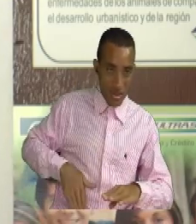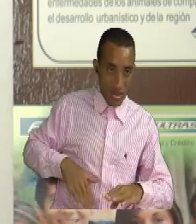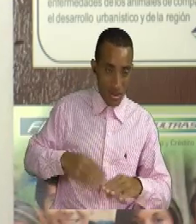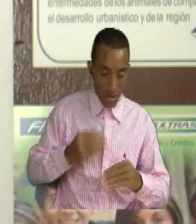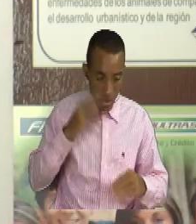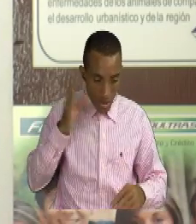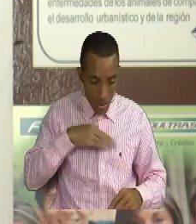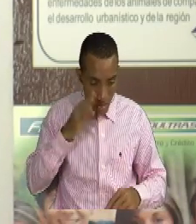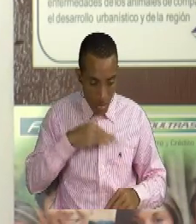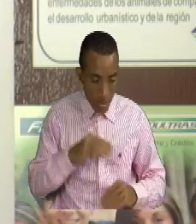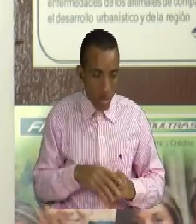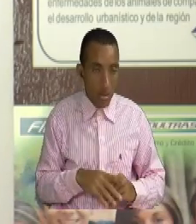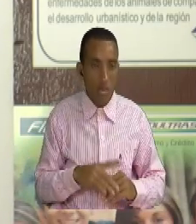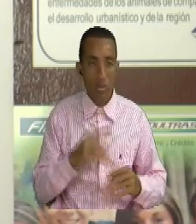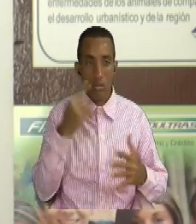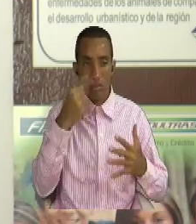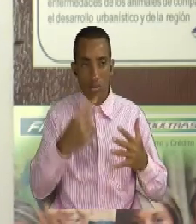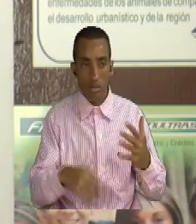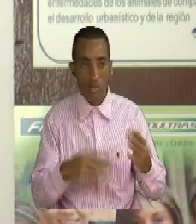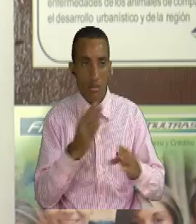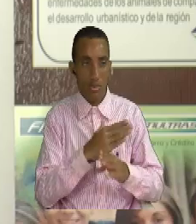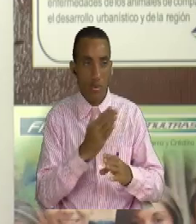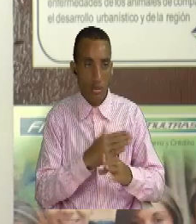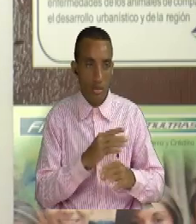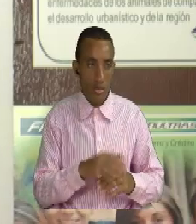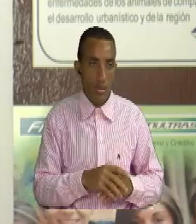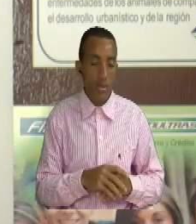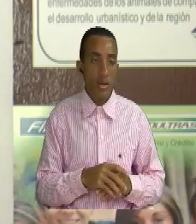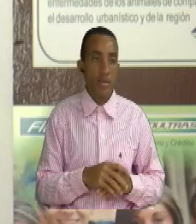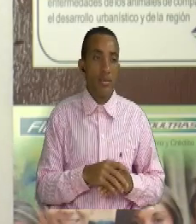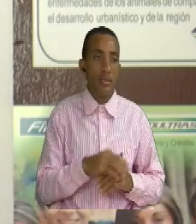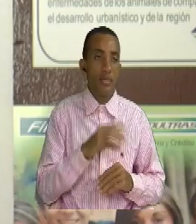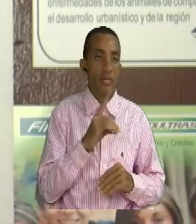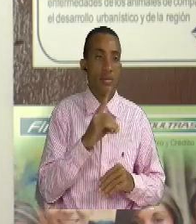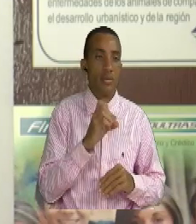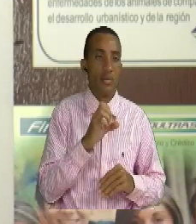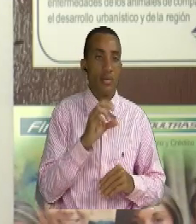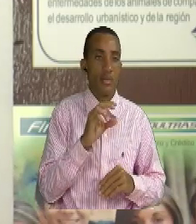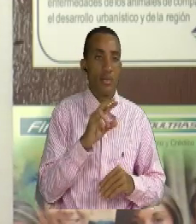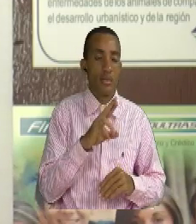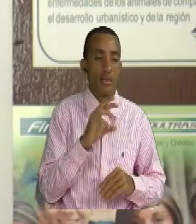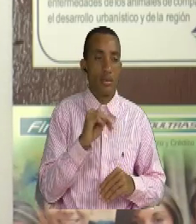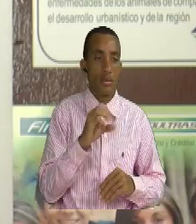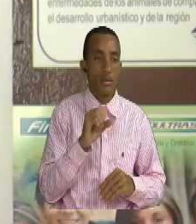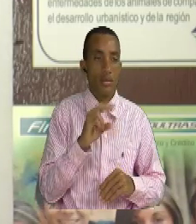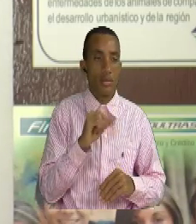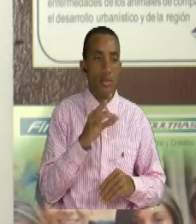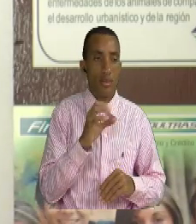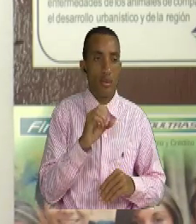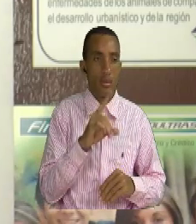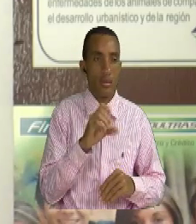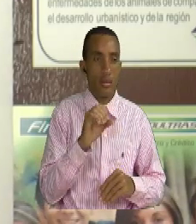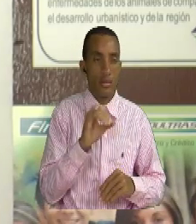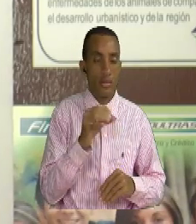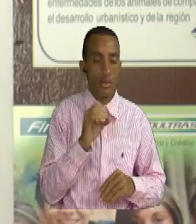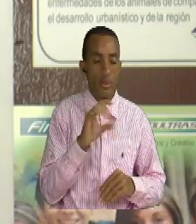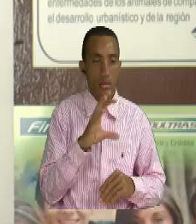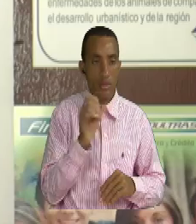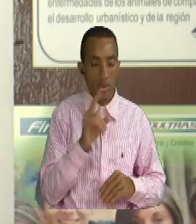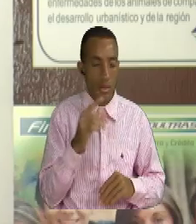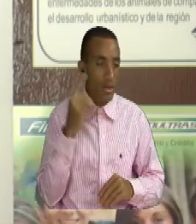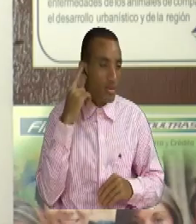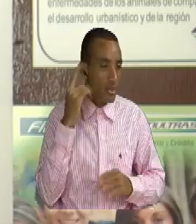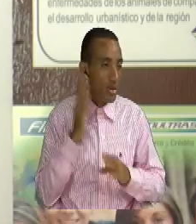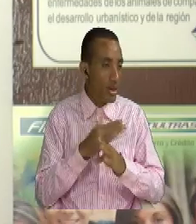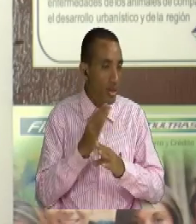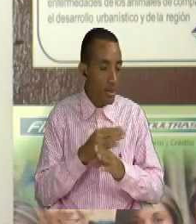están relacionados con problemas dermatológicos exclusivamente, o problemas en los oídos, o problemas a